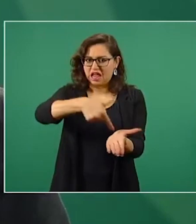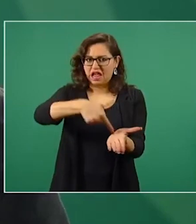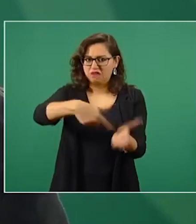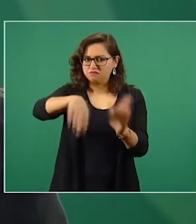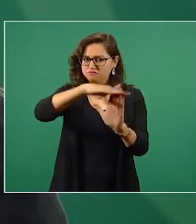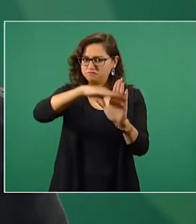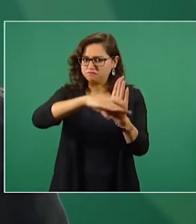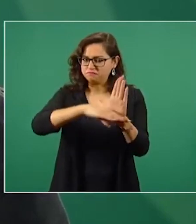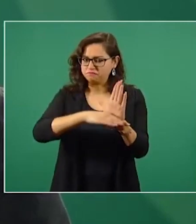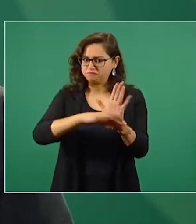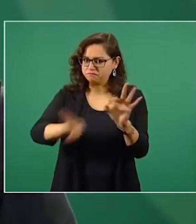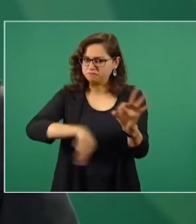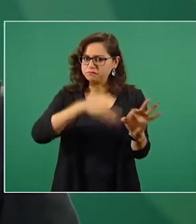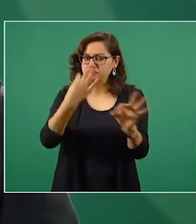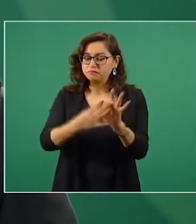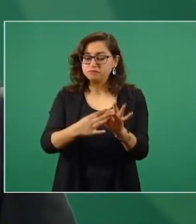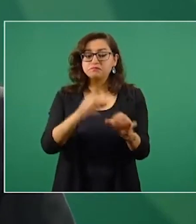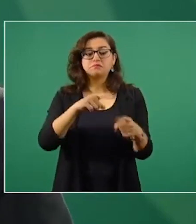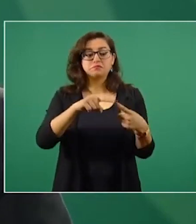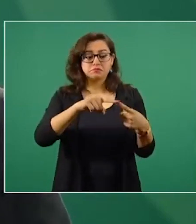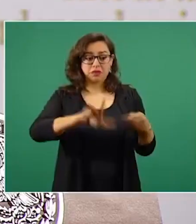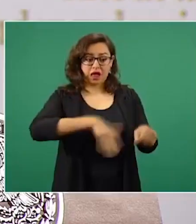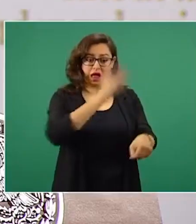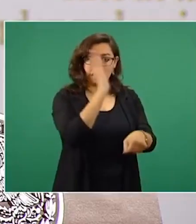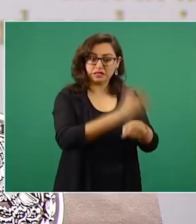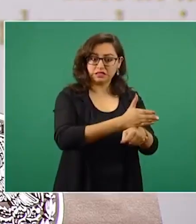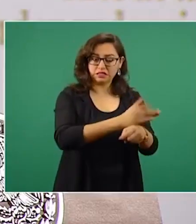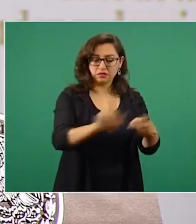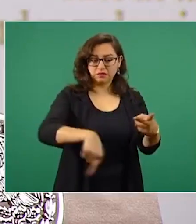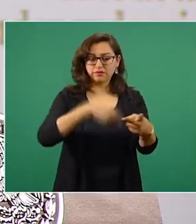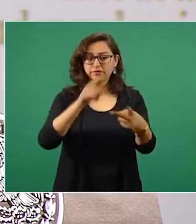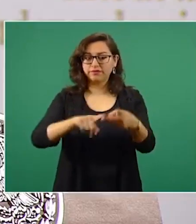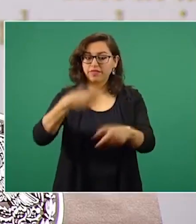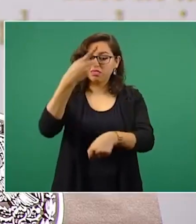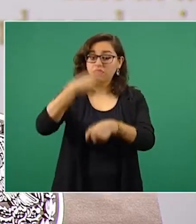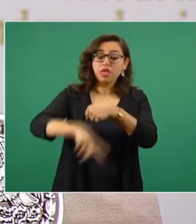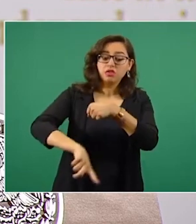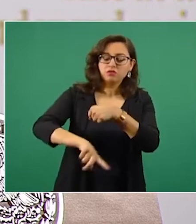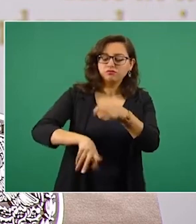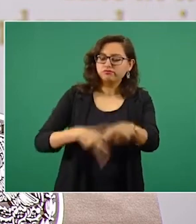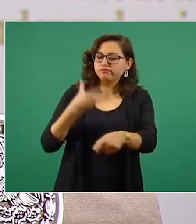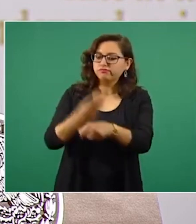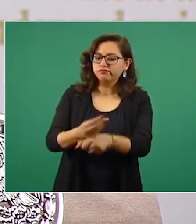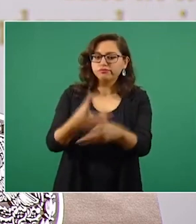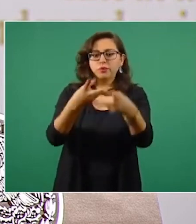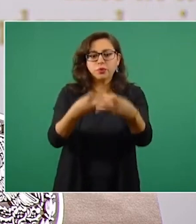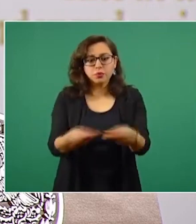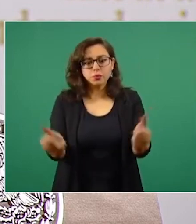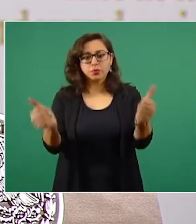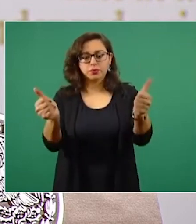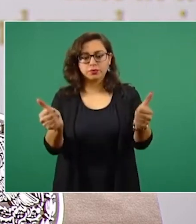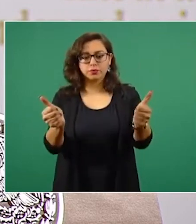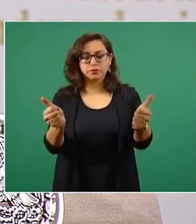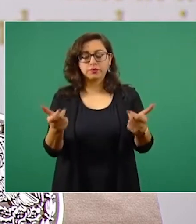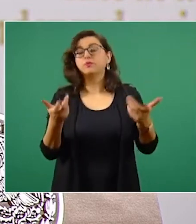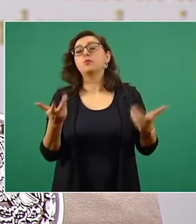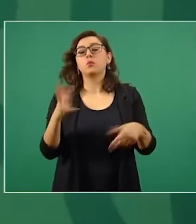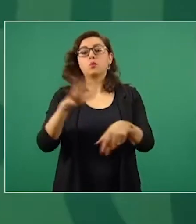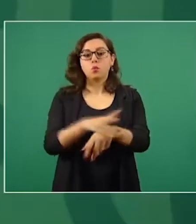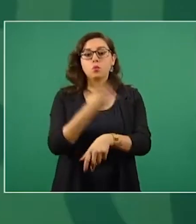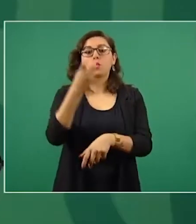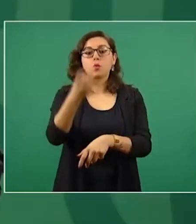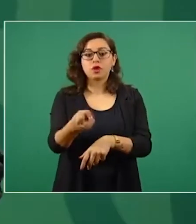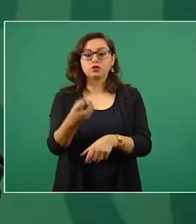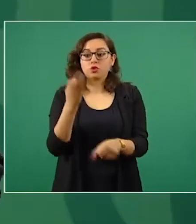que la cámara de diputados elija el órgano de acusación a diferencia de los casos de desafuero en el que la cámara baja se erige como